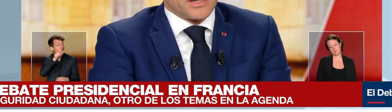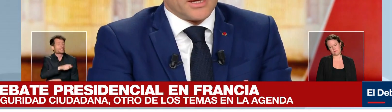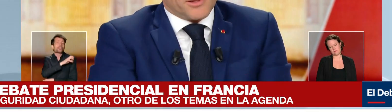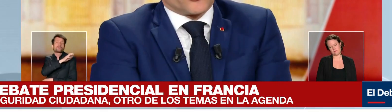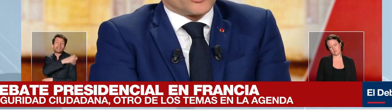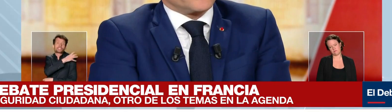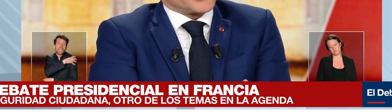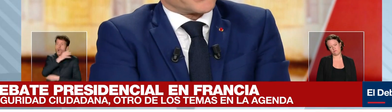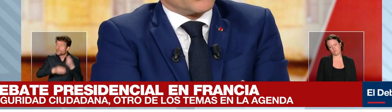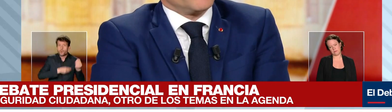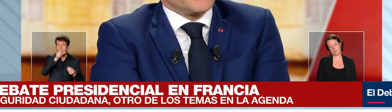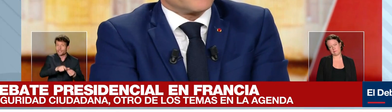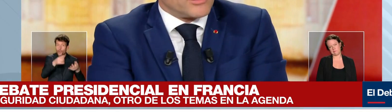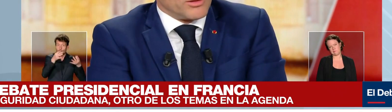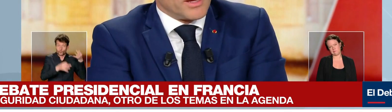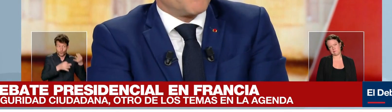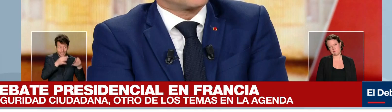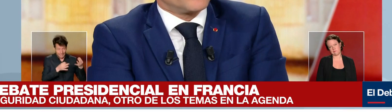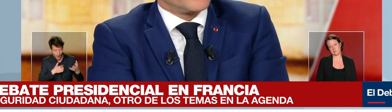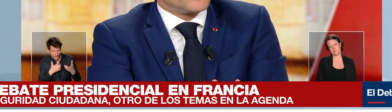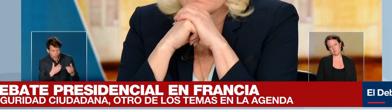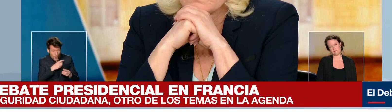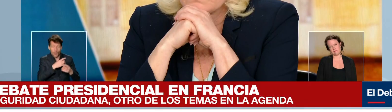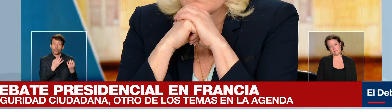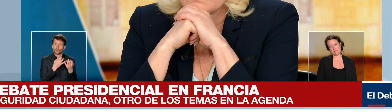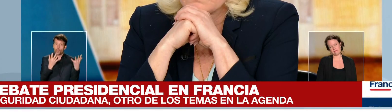magistrados y al personal de justicia,